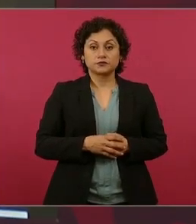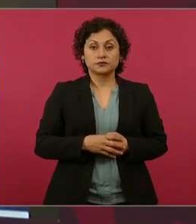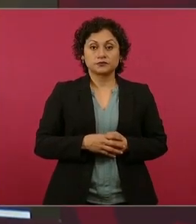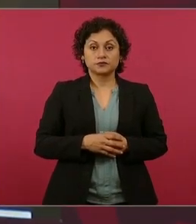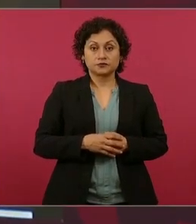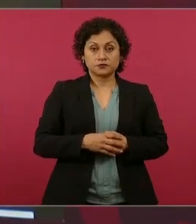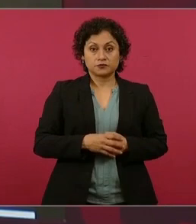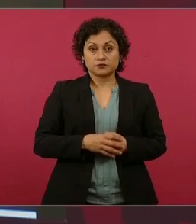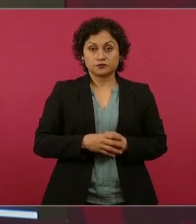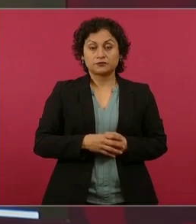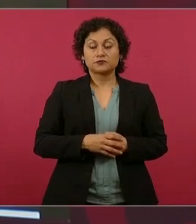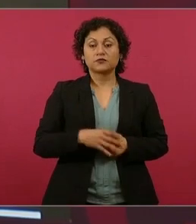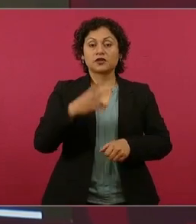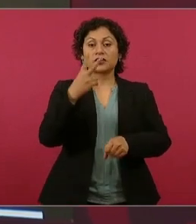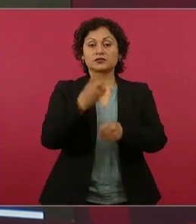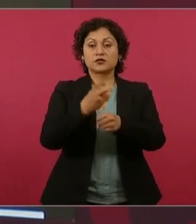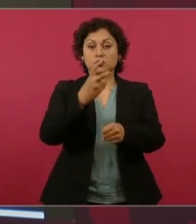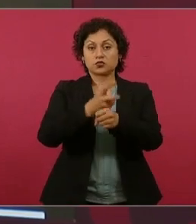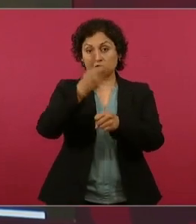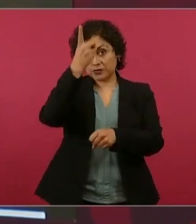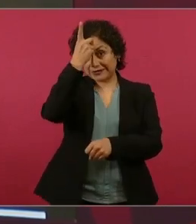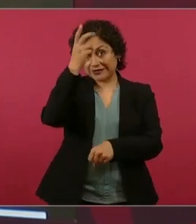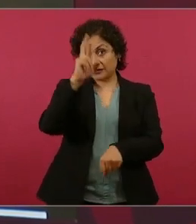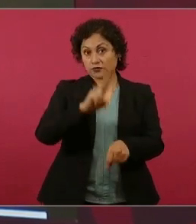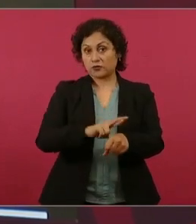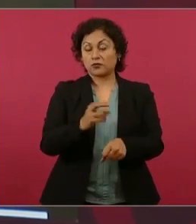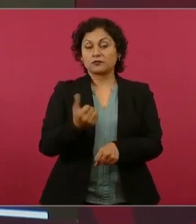un subdirector administrativo,